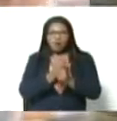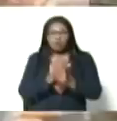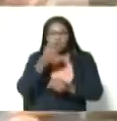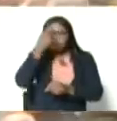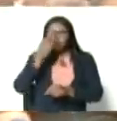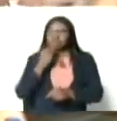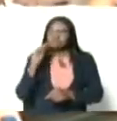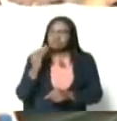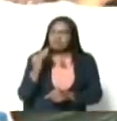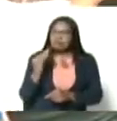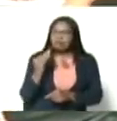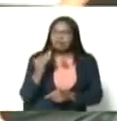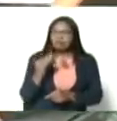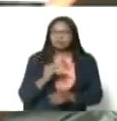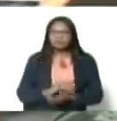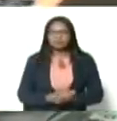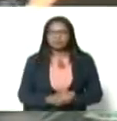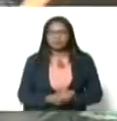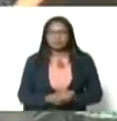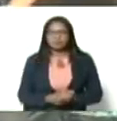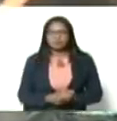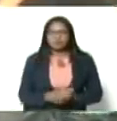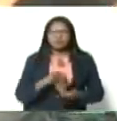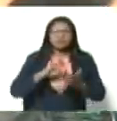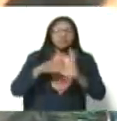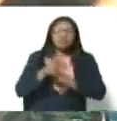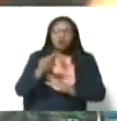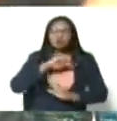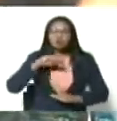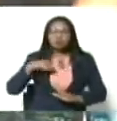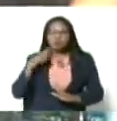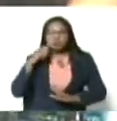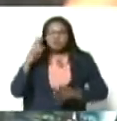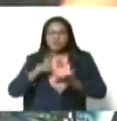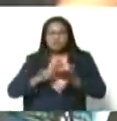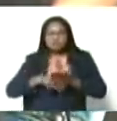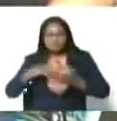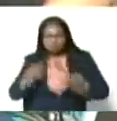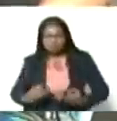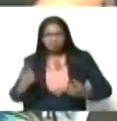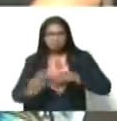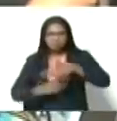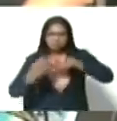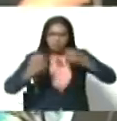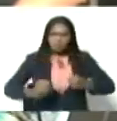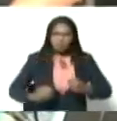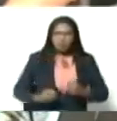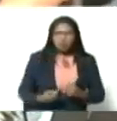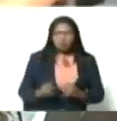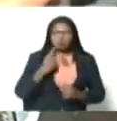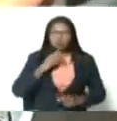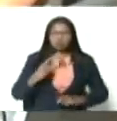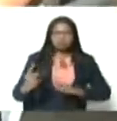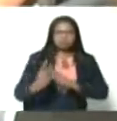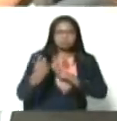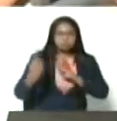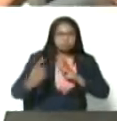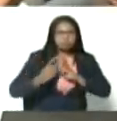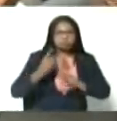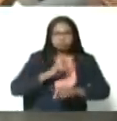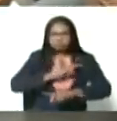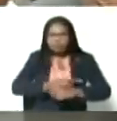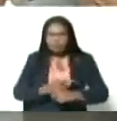es poca cosa y que significa que estamos en una verdadera revolución. No es poco lo que se ha enfrentado este pueblo